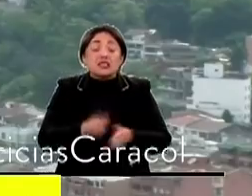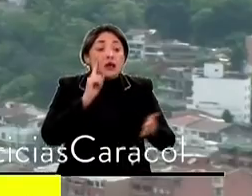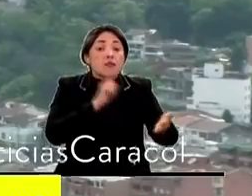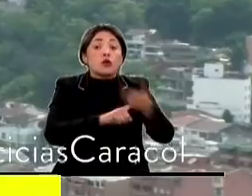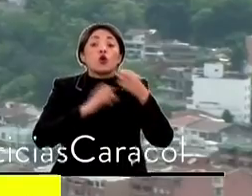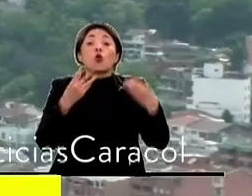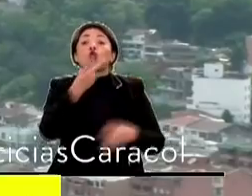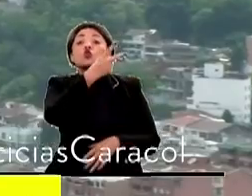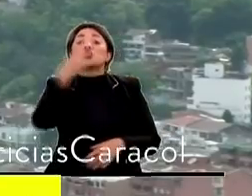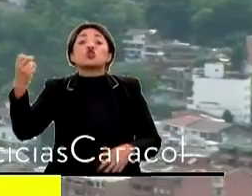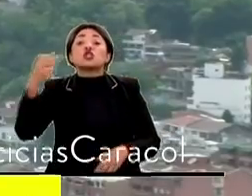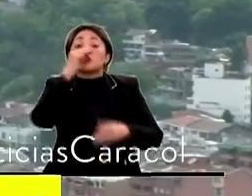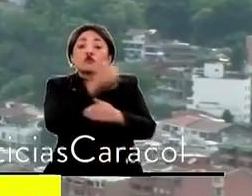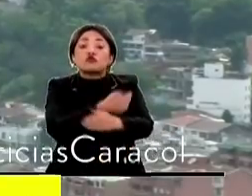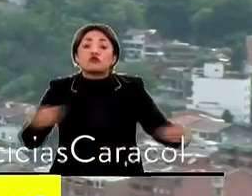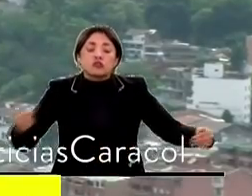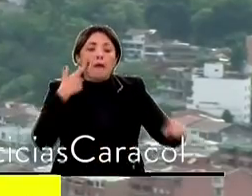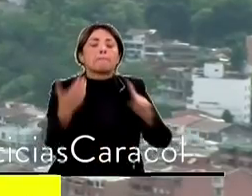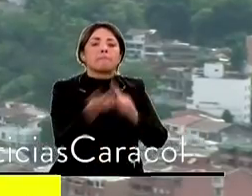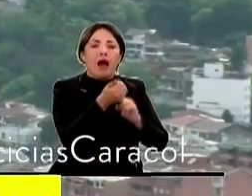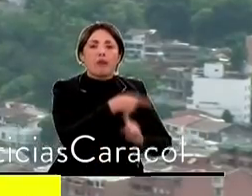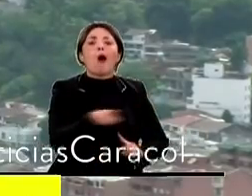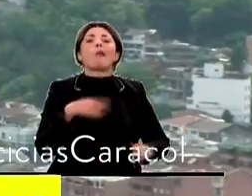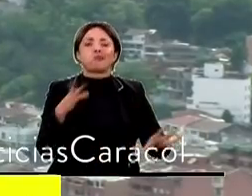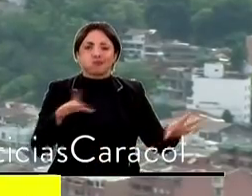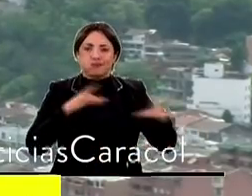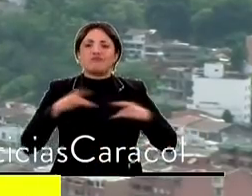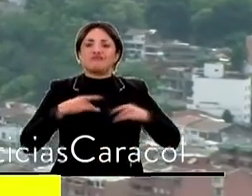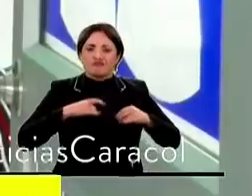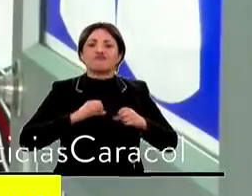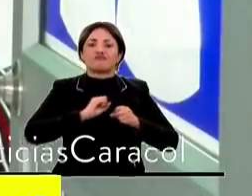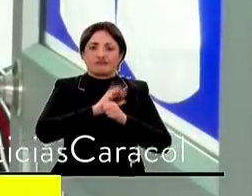presentado 200 niños diagnosticados con COVID-19.